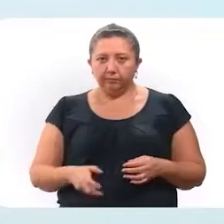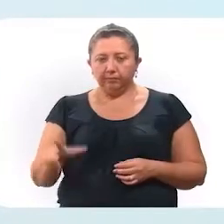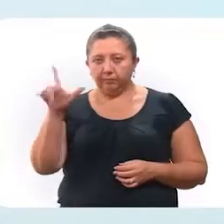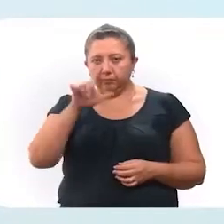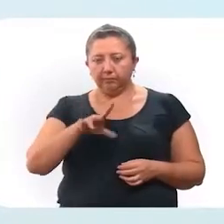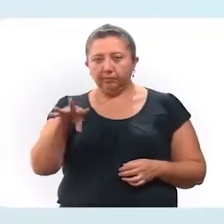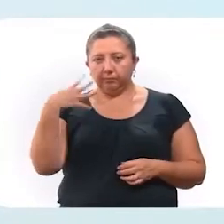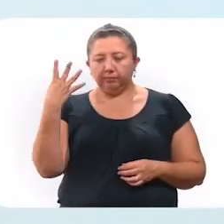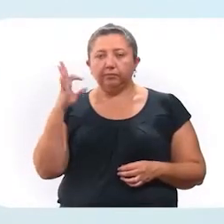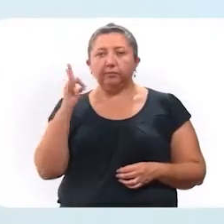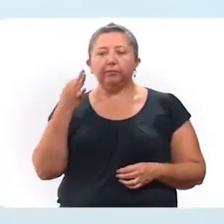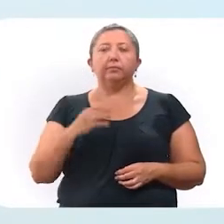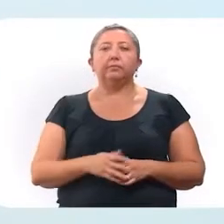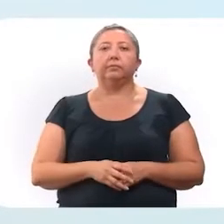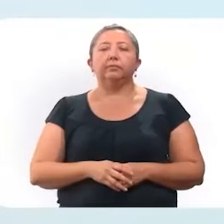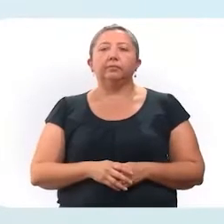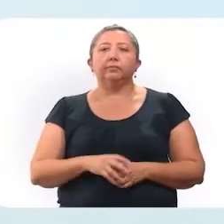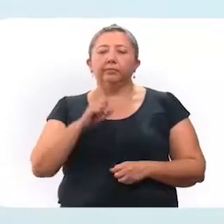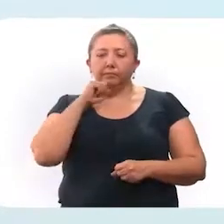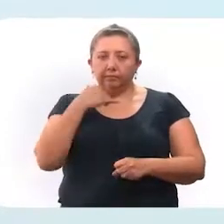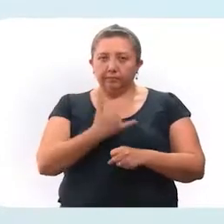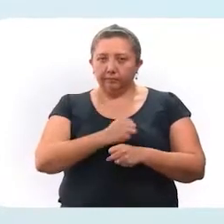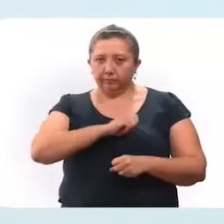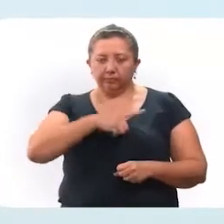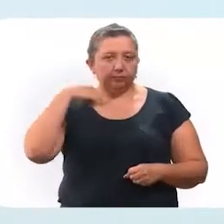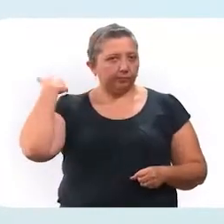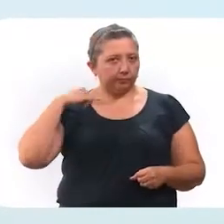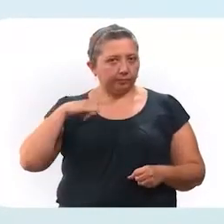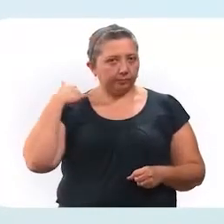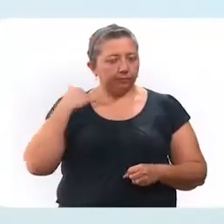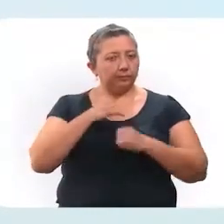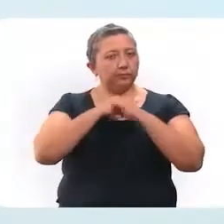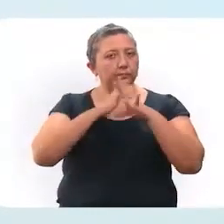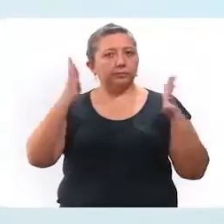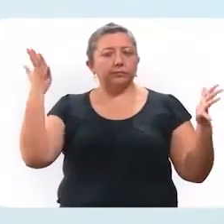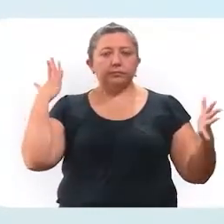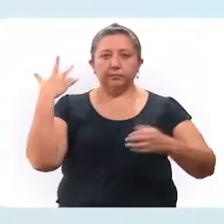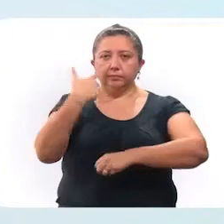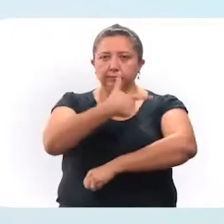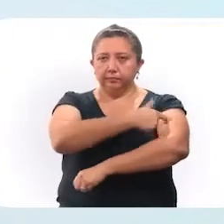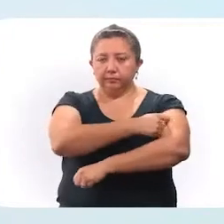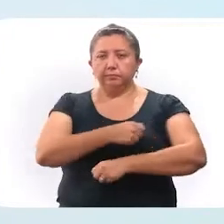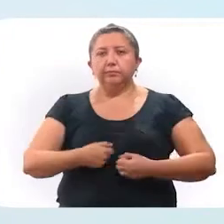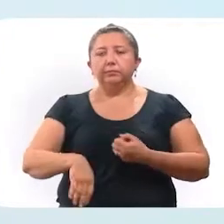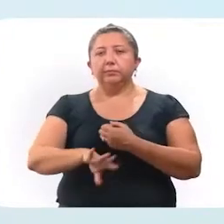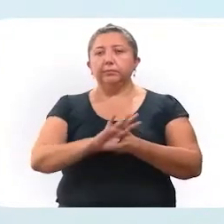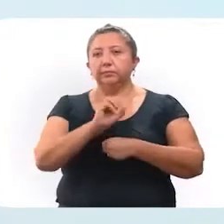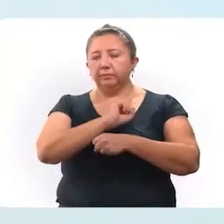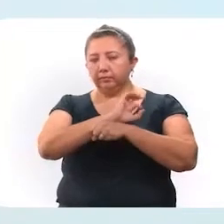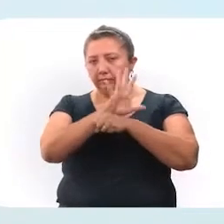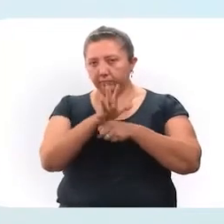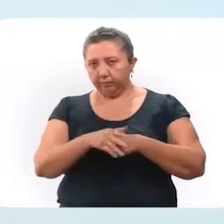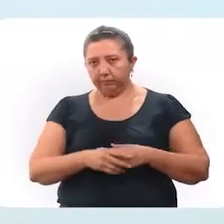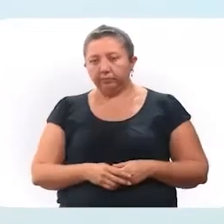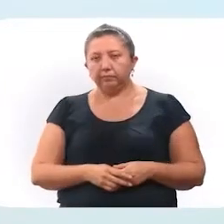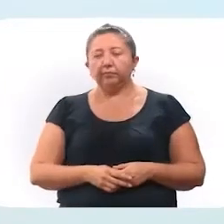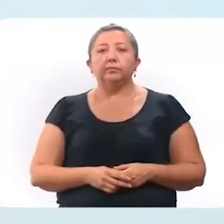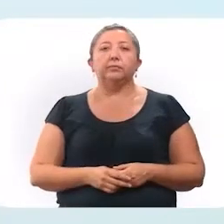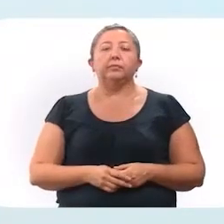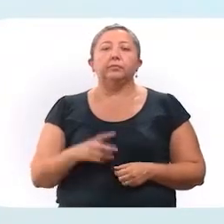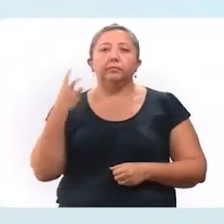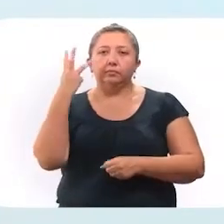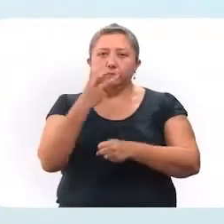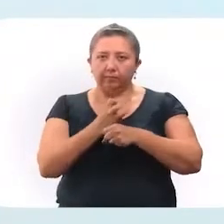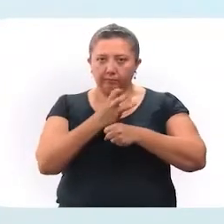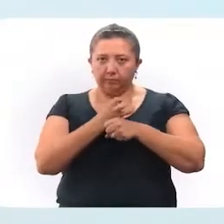este lunes 14 de febrero. La Secretaría de Salud de Yucatán informó que la vacunación de refuerzo contra el coronavirus correspondiente a